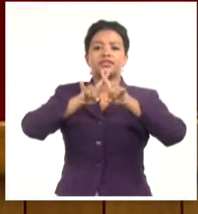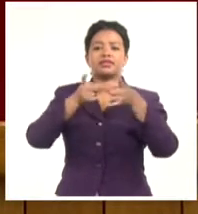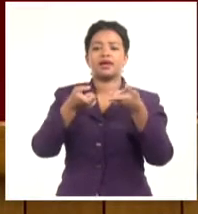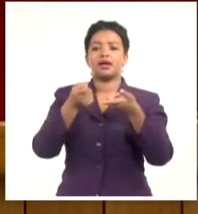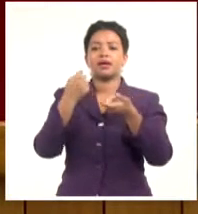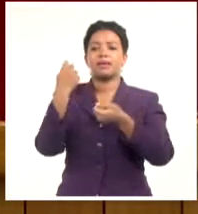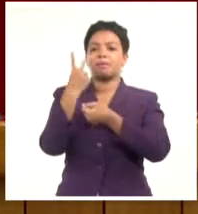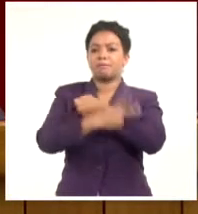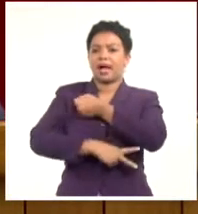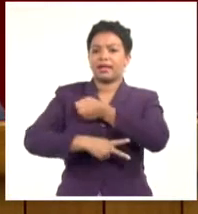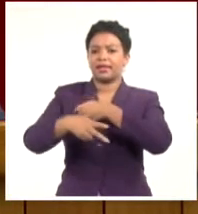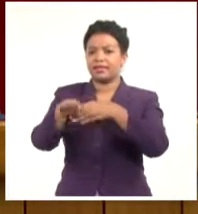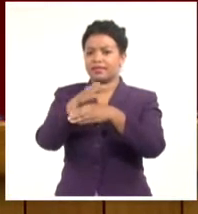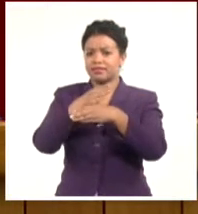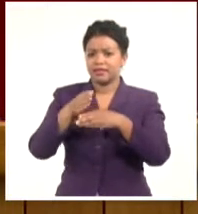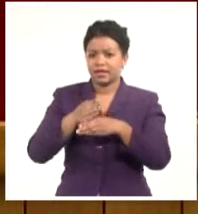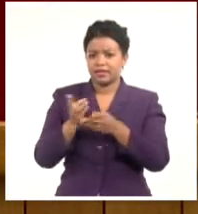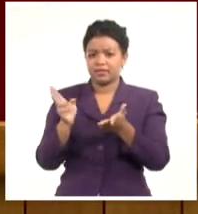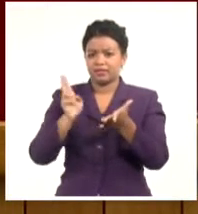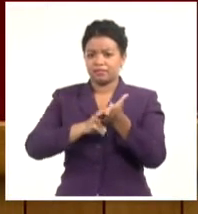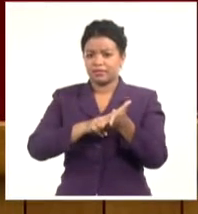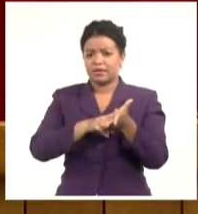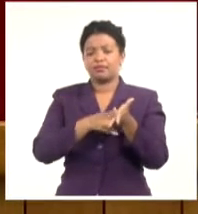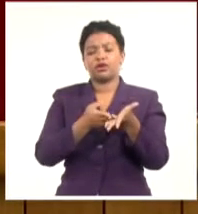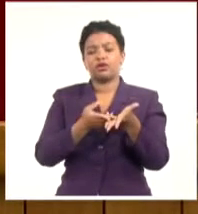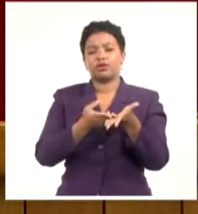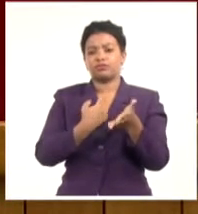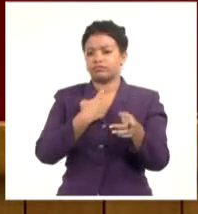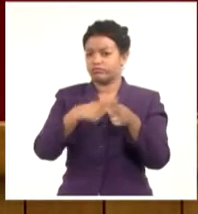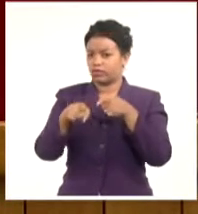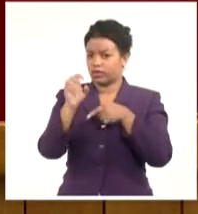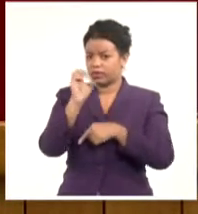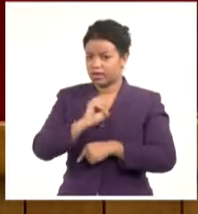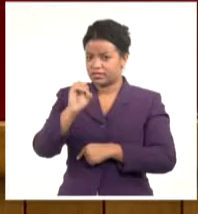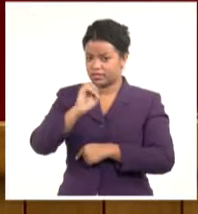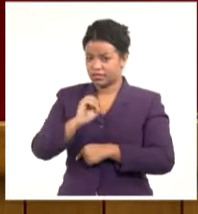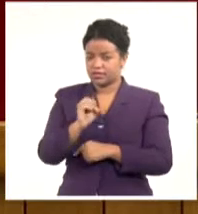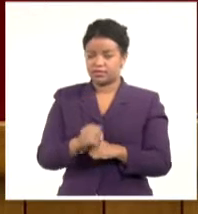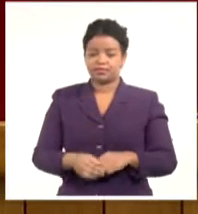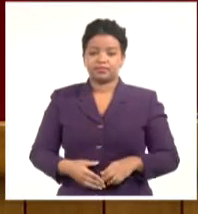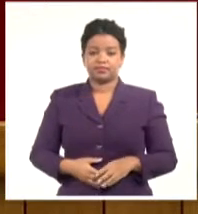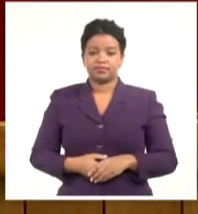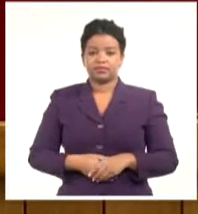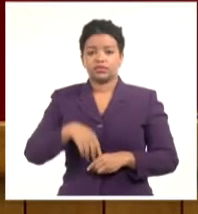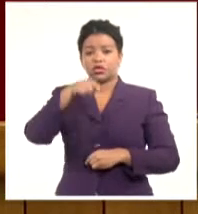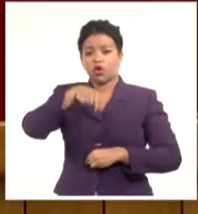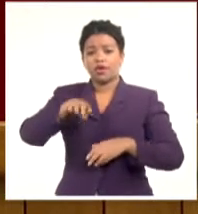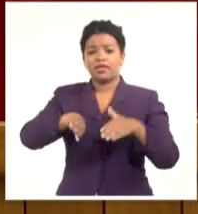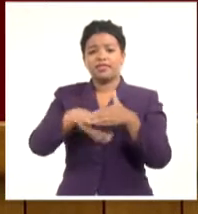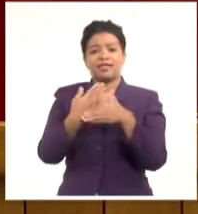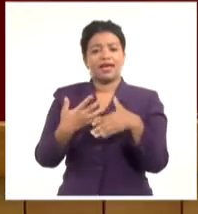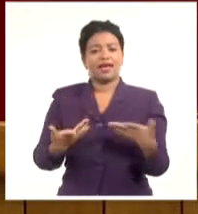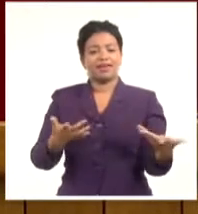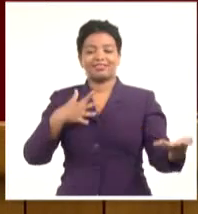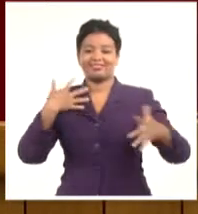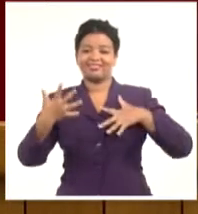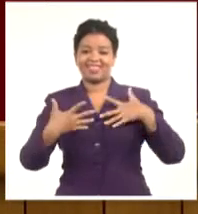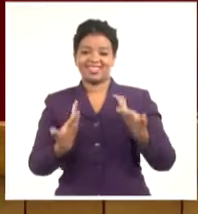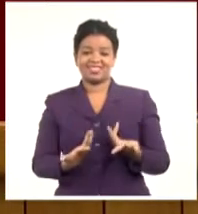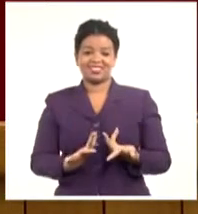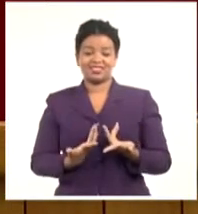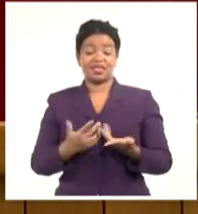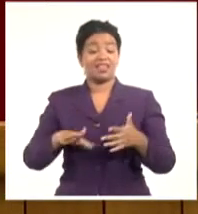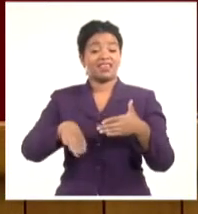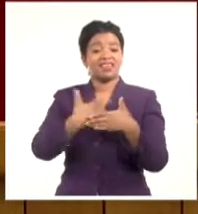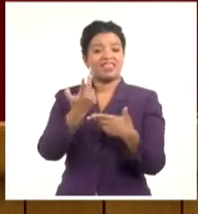FEU, como Xiomi, como Isabel y otros tantos que están en nuestras aulas. Hoy es un día feliz, es un día